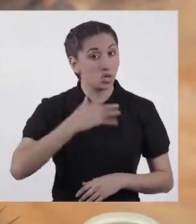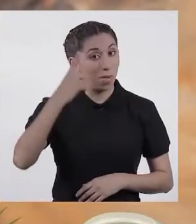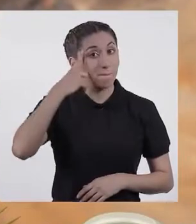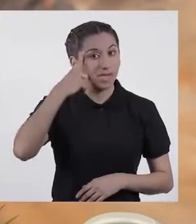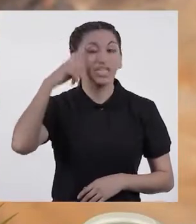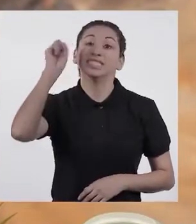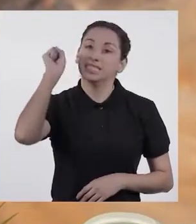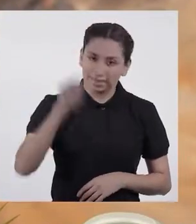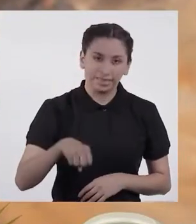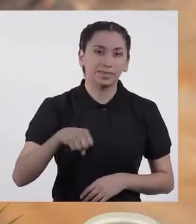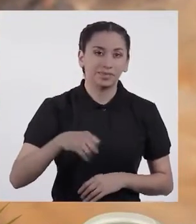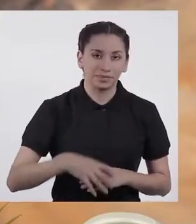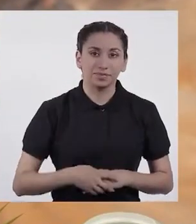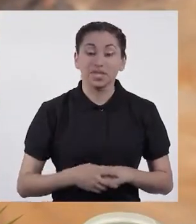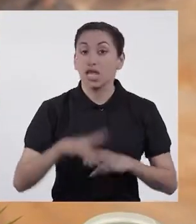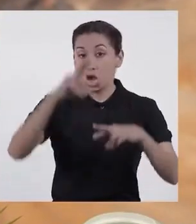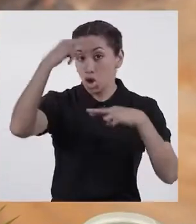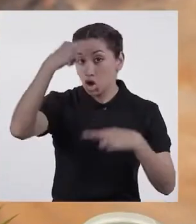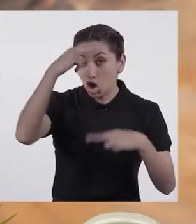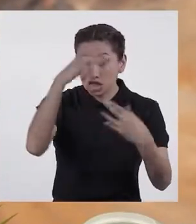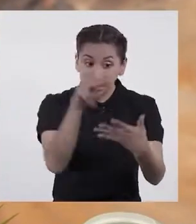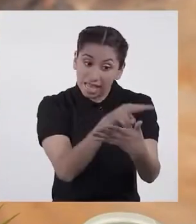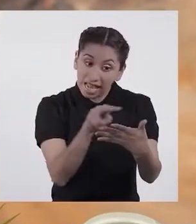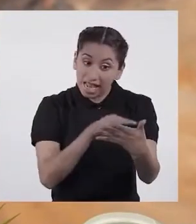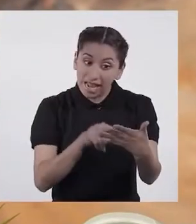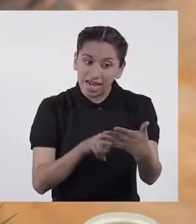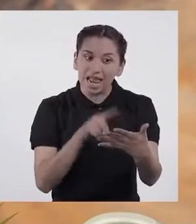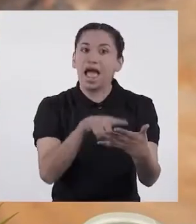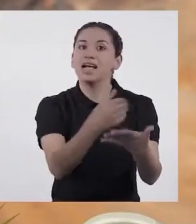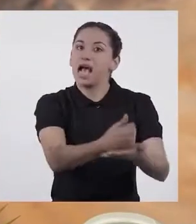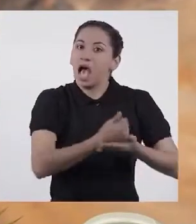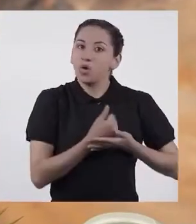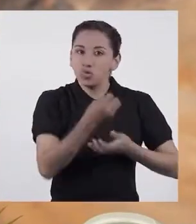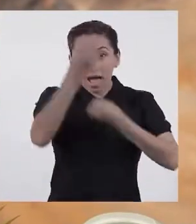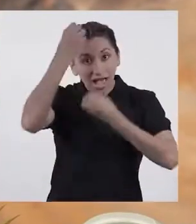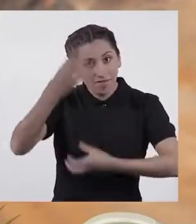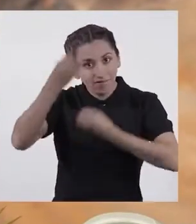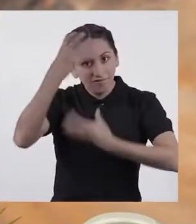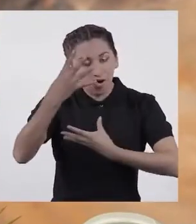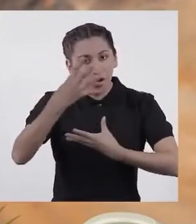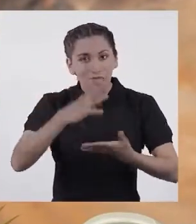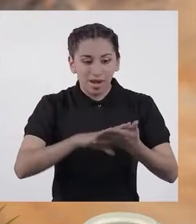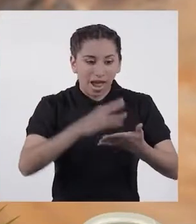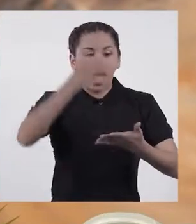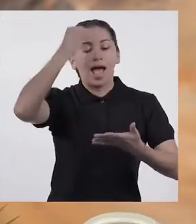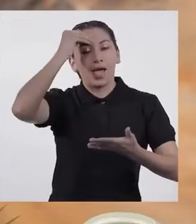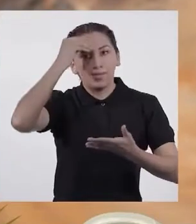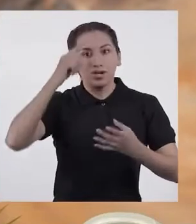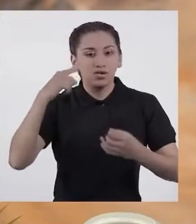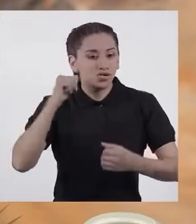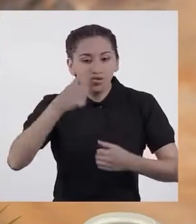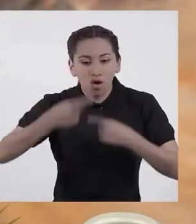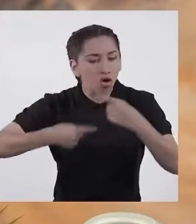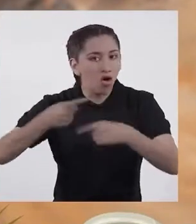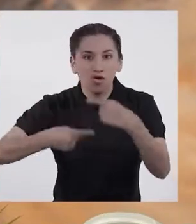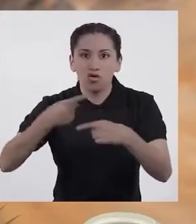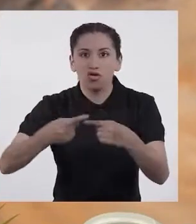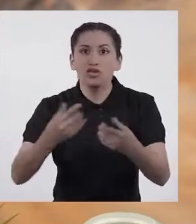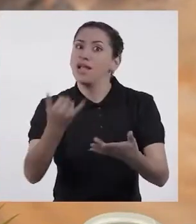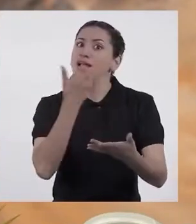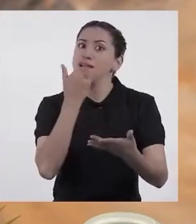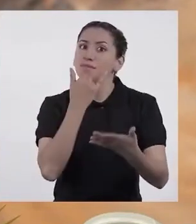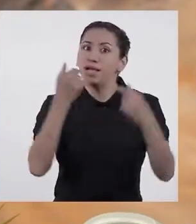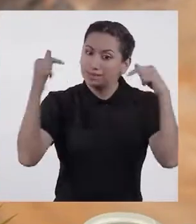Yo creo que sí. Las noticias nos informan y nos mantienen al día sobre todo